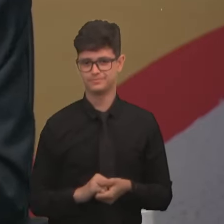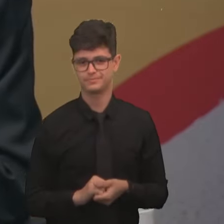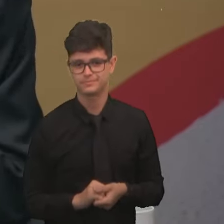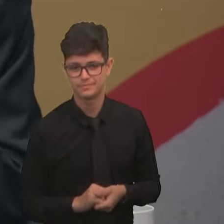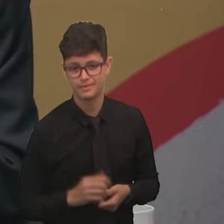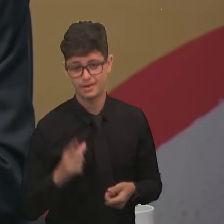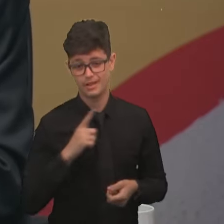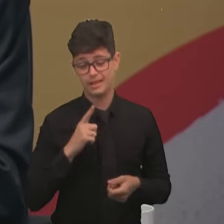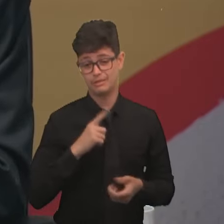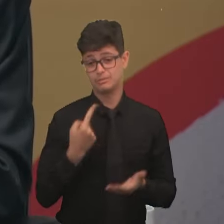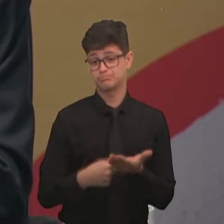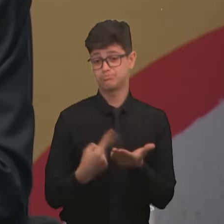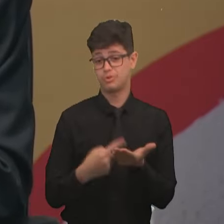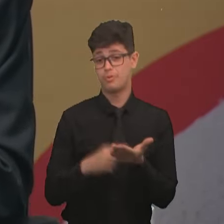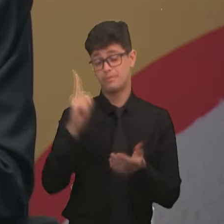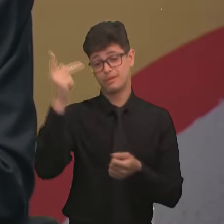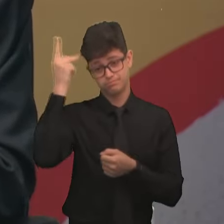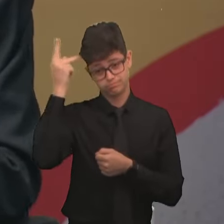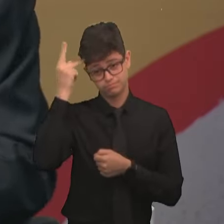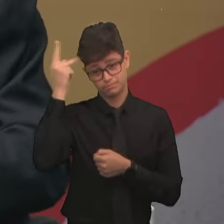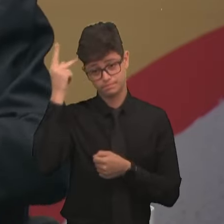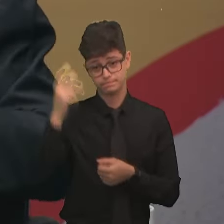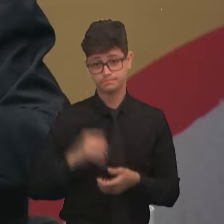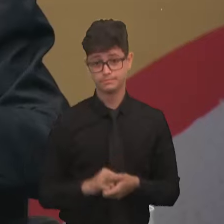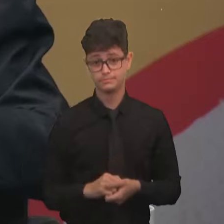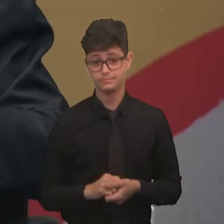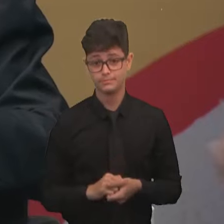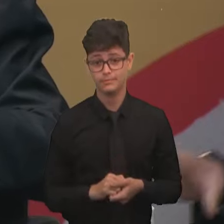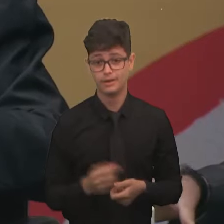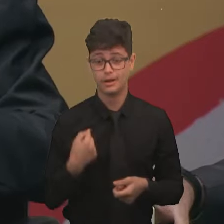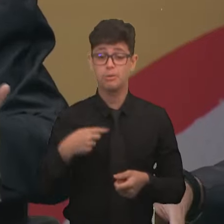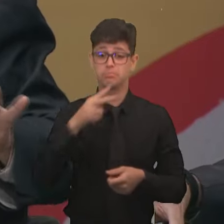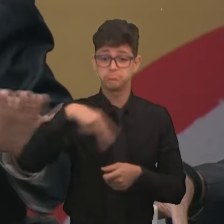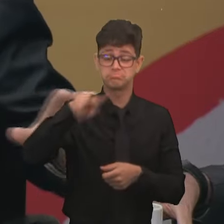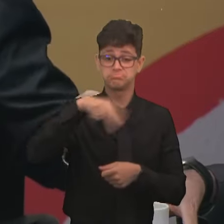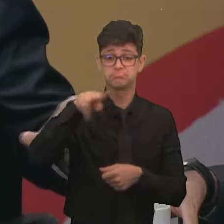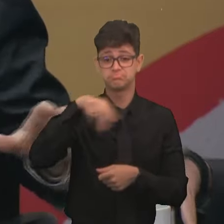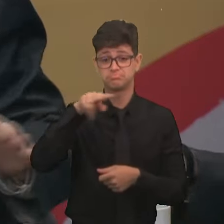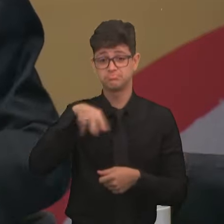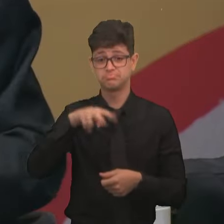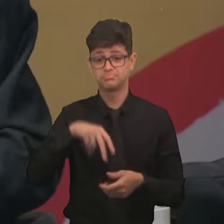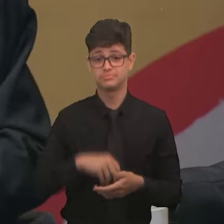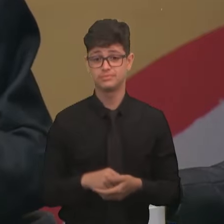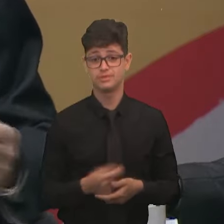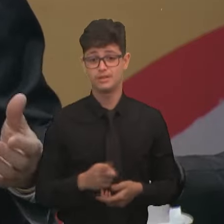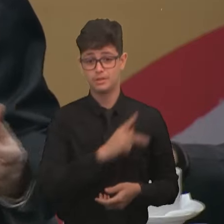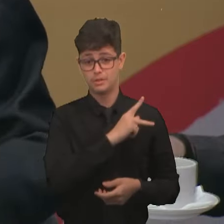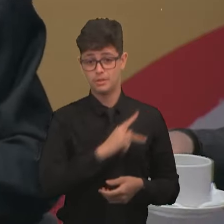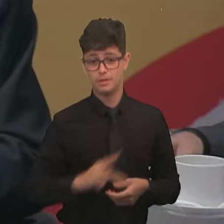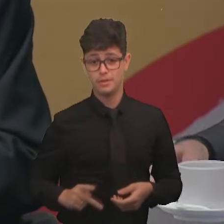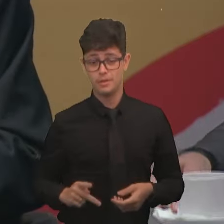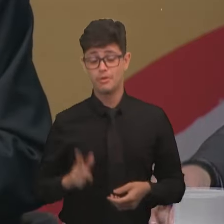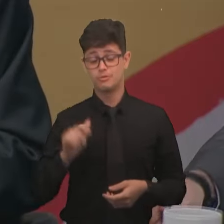o si no, no consigo llegar a mi compromiso en São Paulo. Ahora,